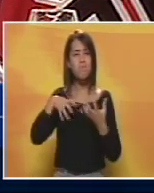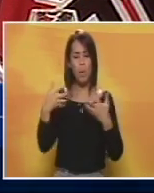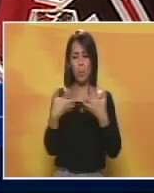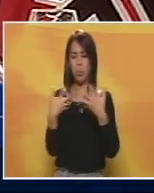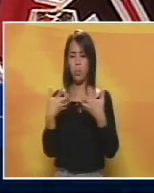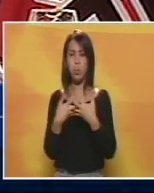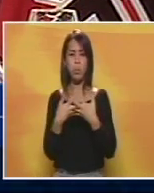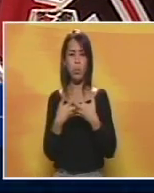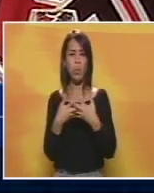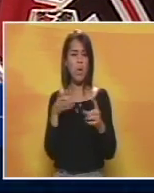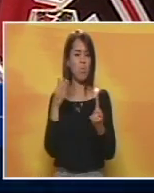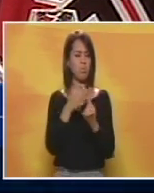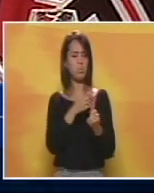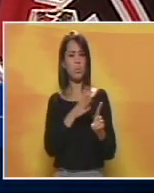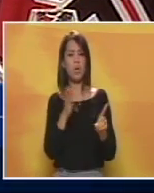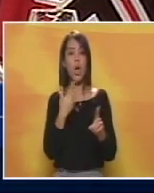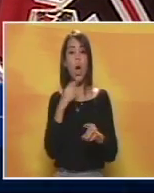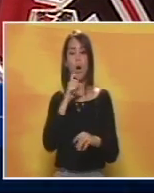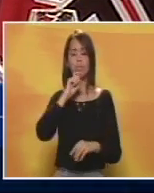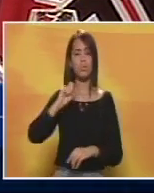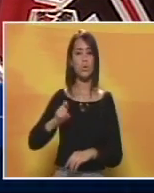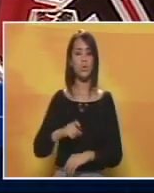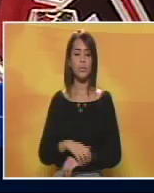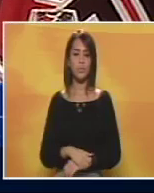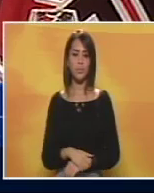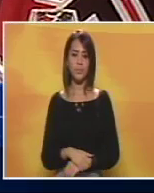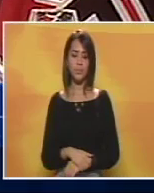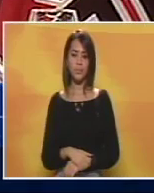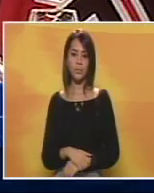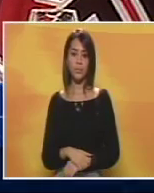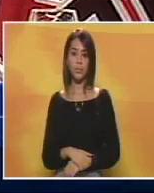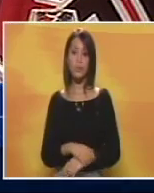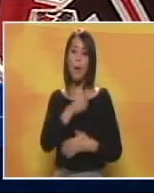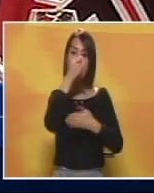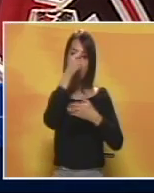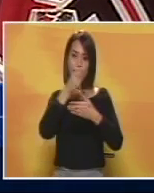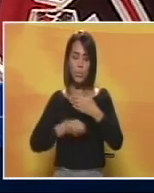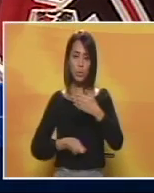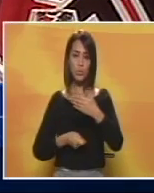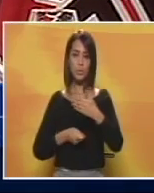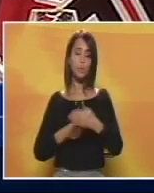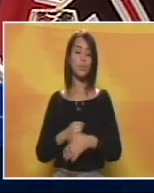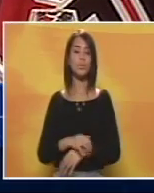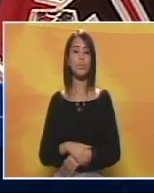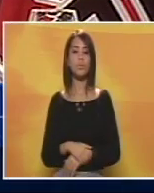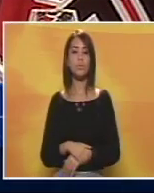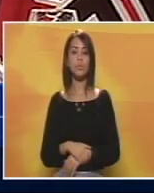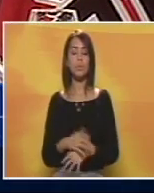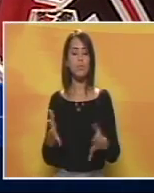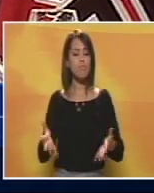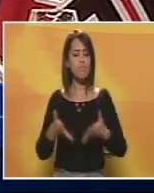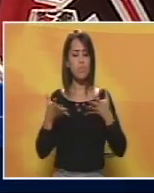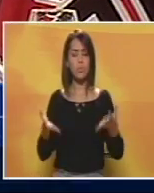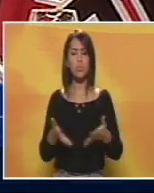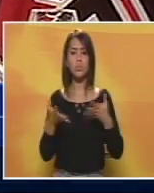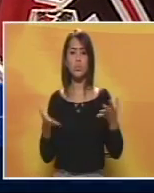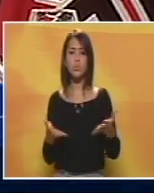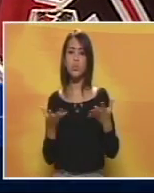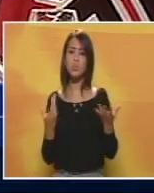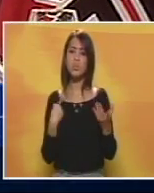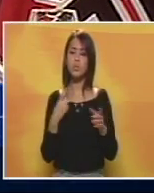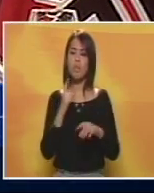la discriminación o la intolerancia. Está prohibido hacer propaganda que promueva